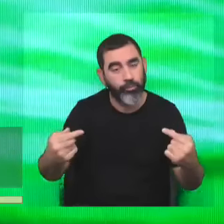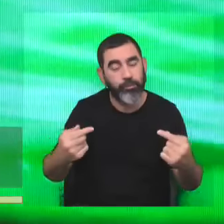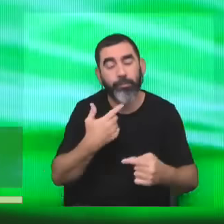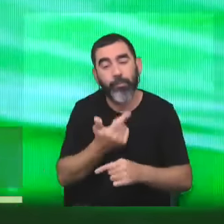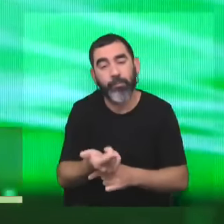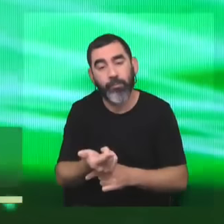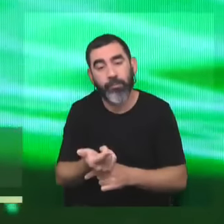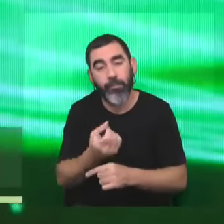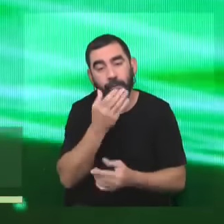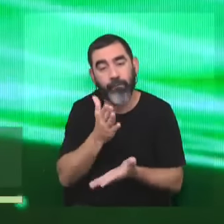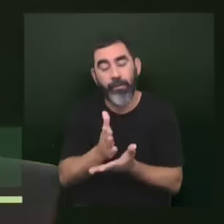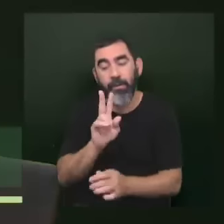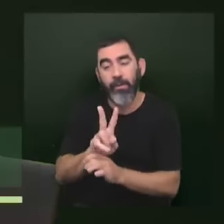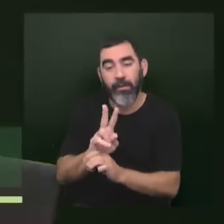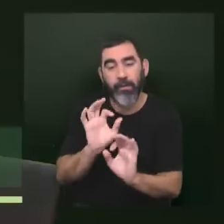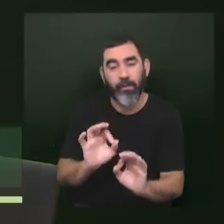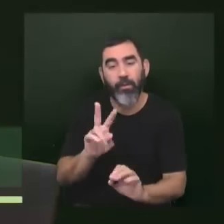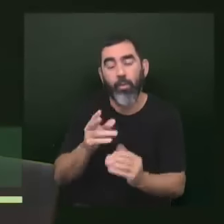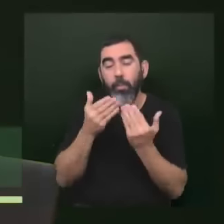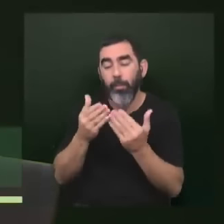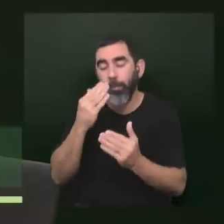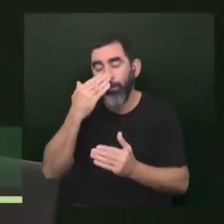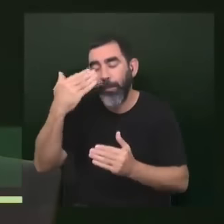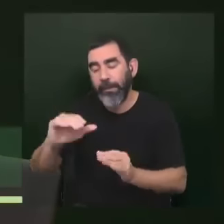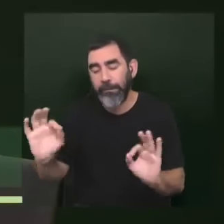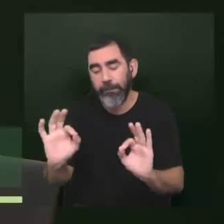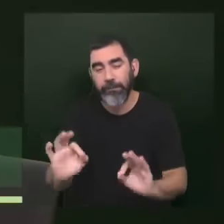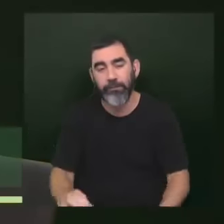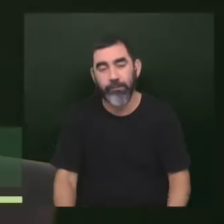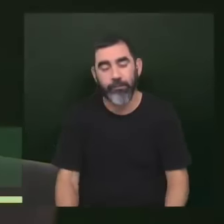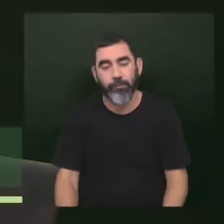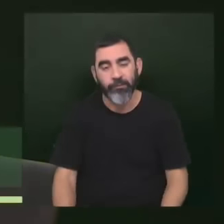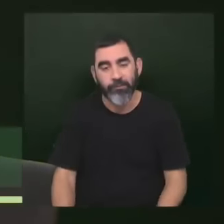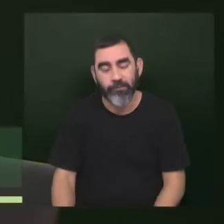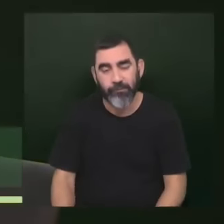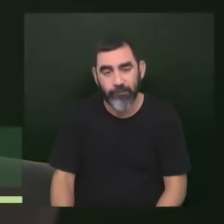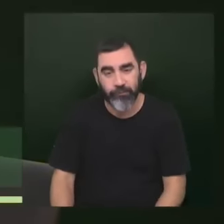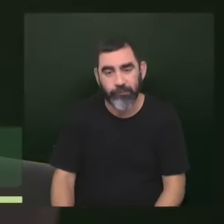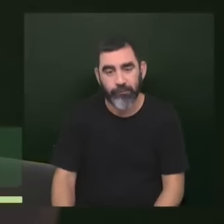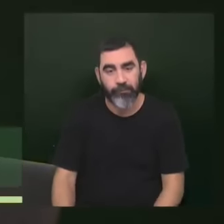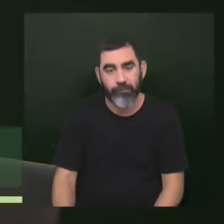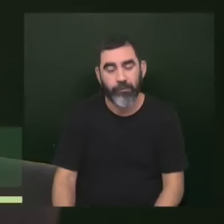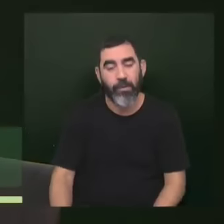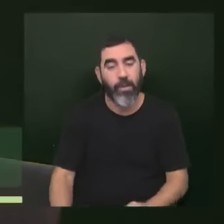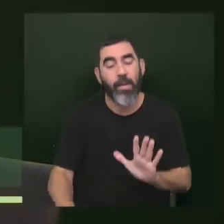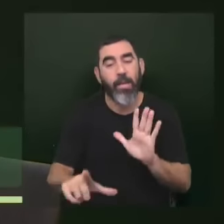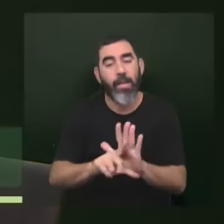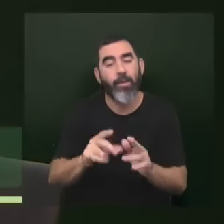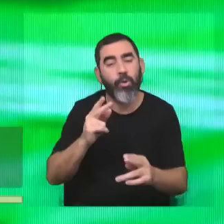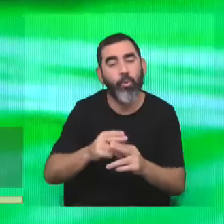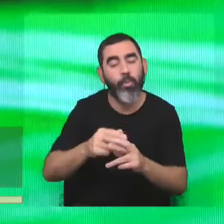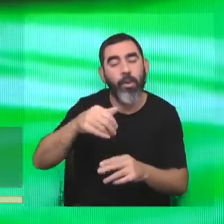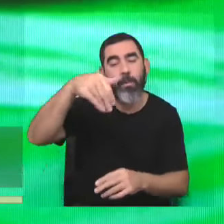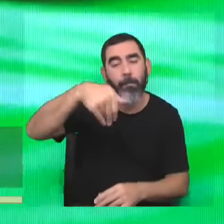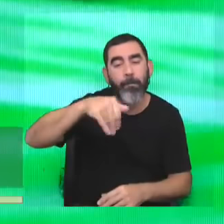ver con con el bienestar y el cuidado tengo dos preguntas y tenemos que cerrar con esto así que una pregunta una respuesta muy breve para la siguiente la ley micael la que capacita a